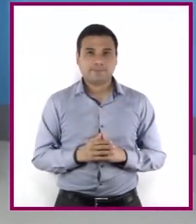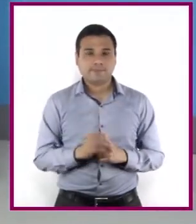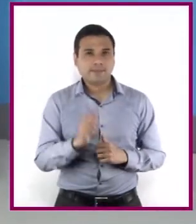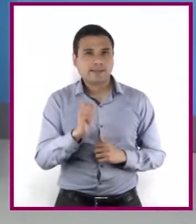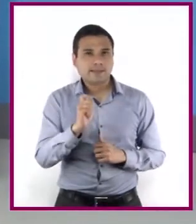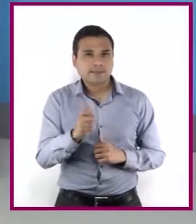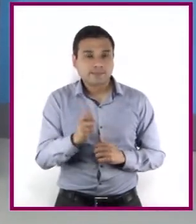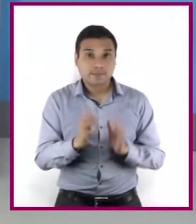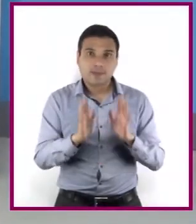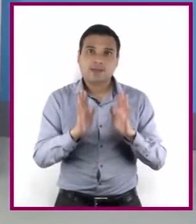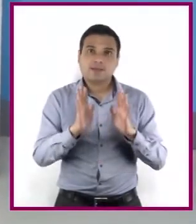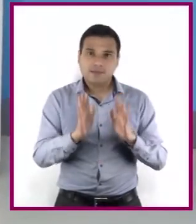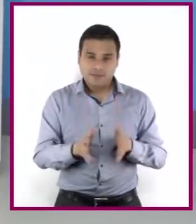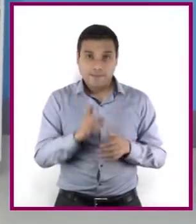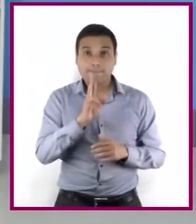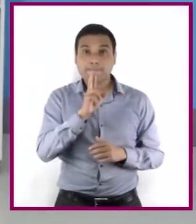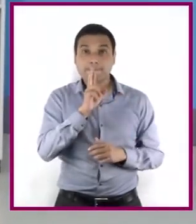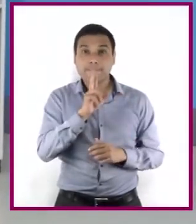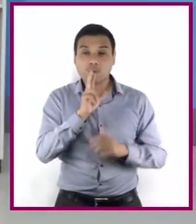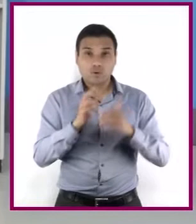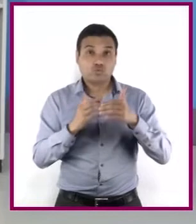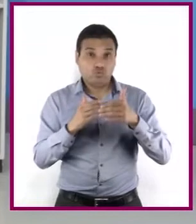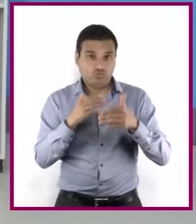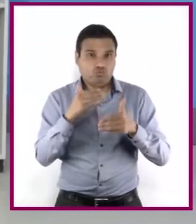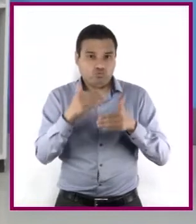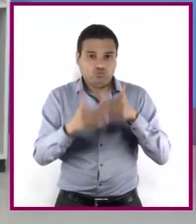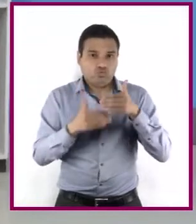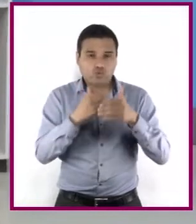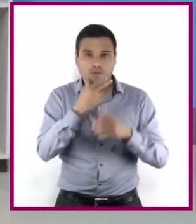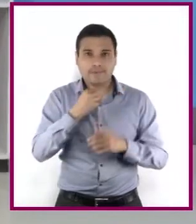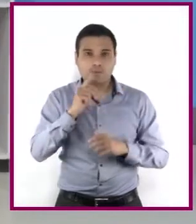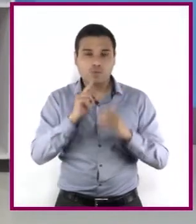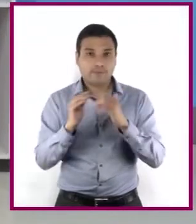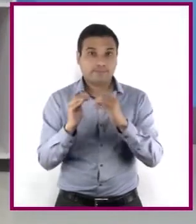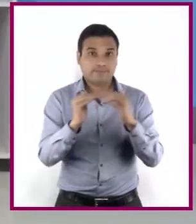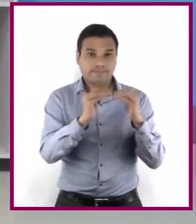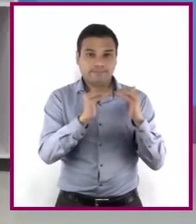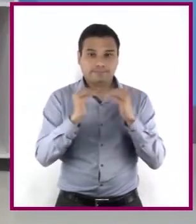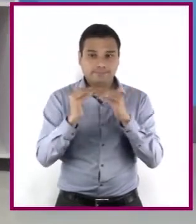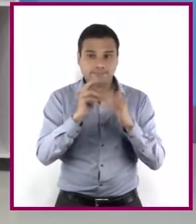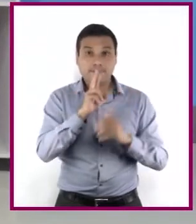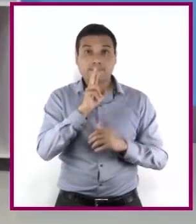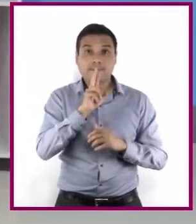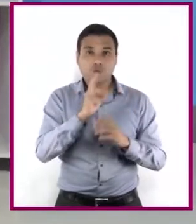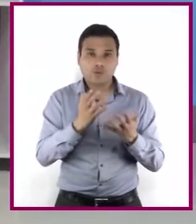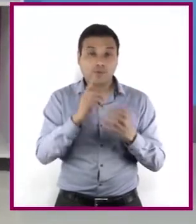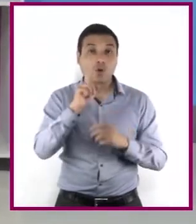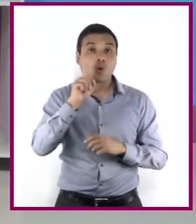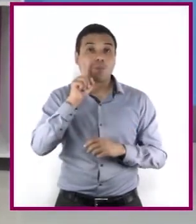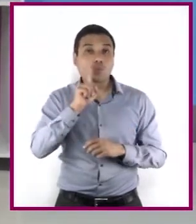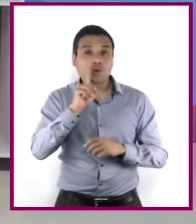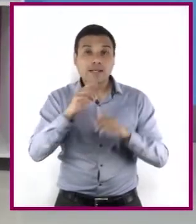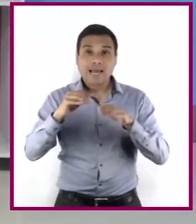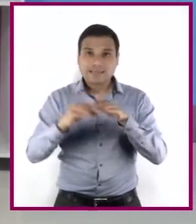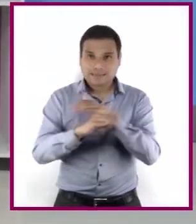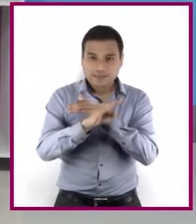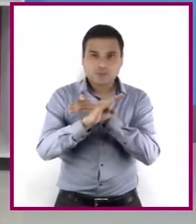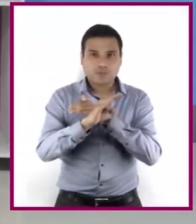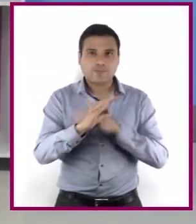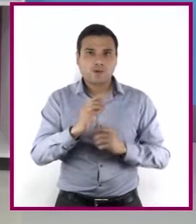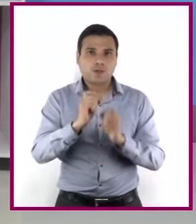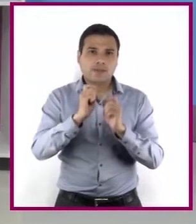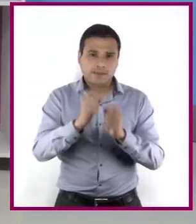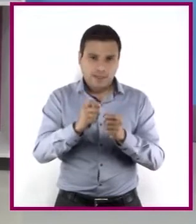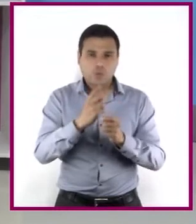ha avanzado de manera significativa en materia de igualdad con relación al acceso, uso y disfrute de los derechos